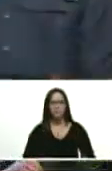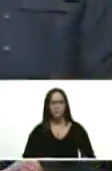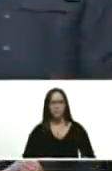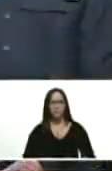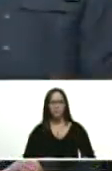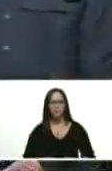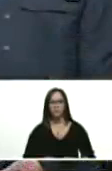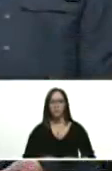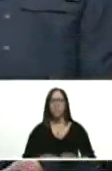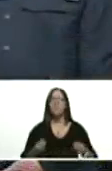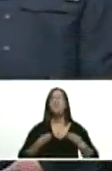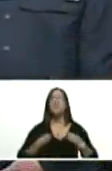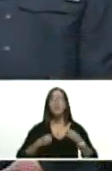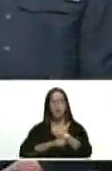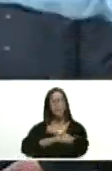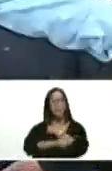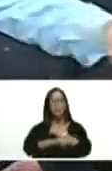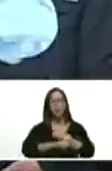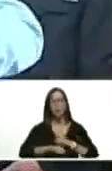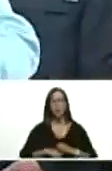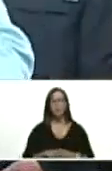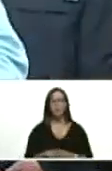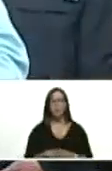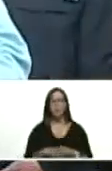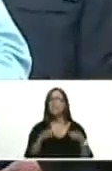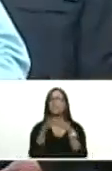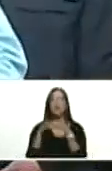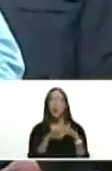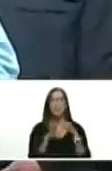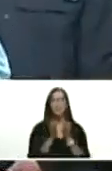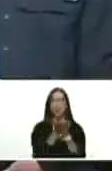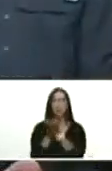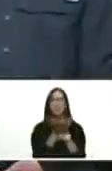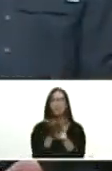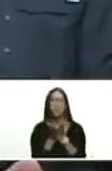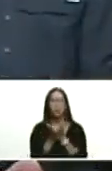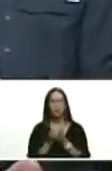Vivió la traición de compañeros de estudio